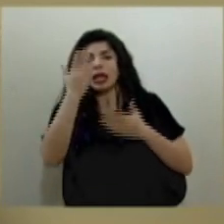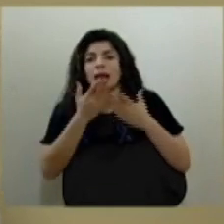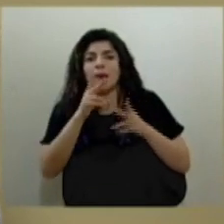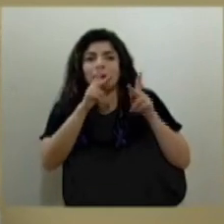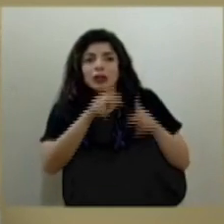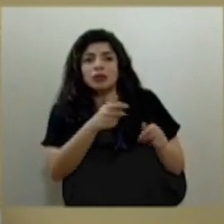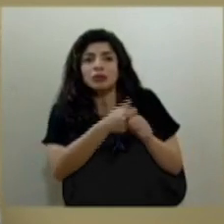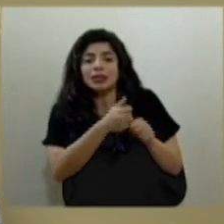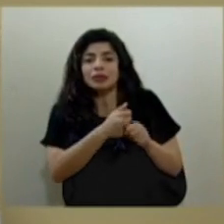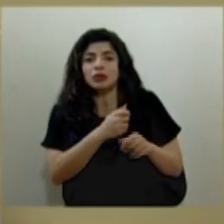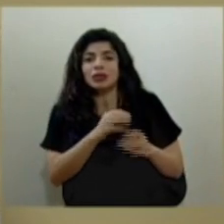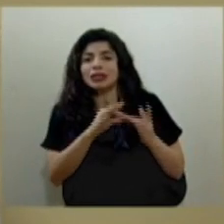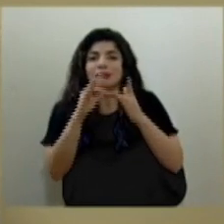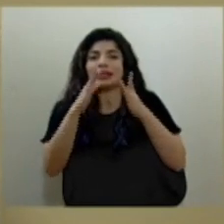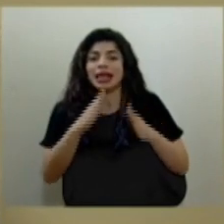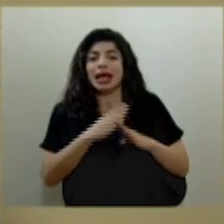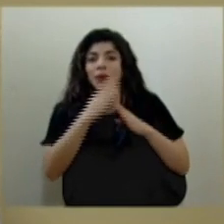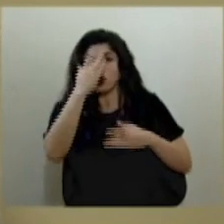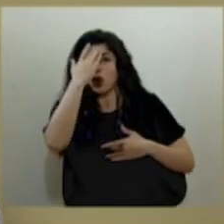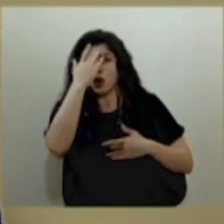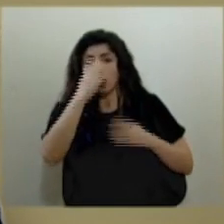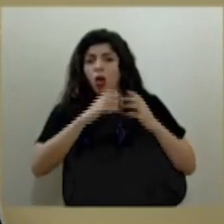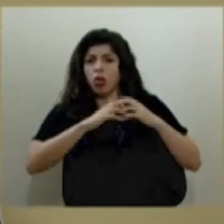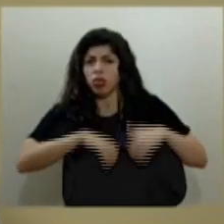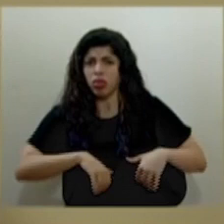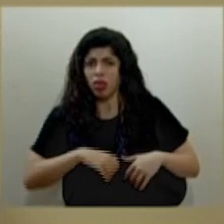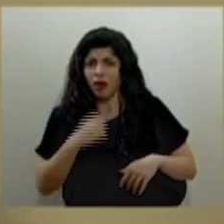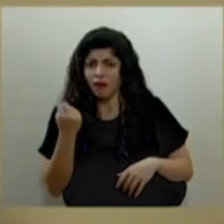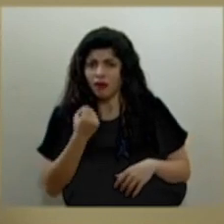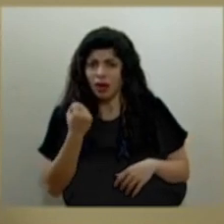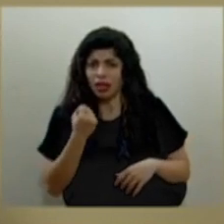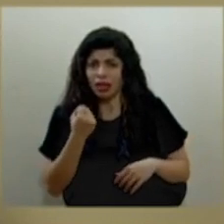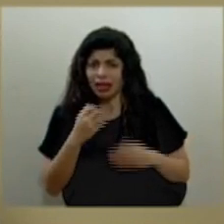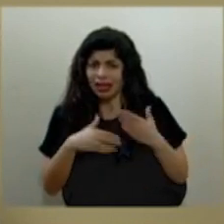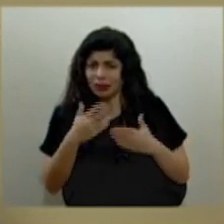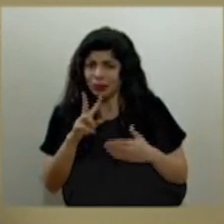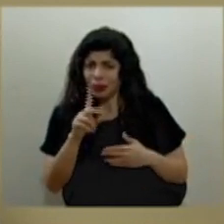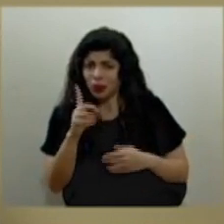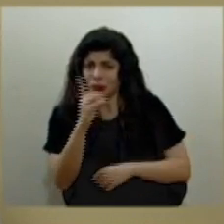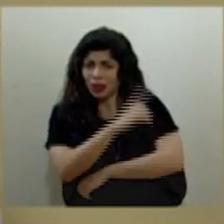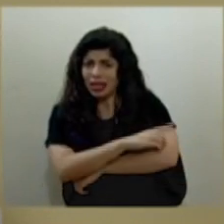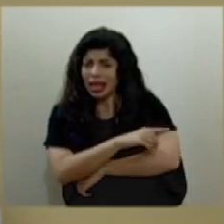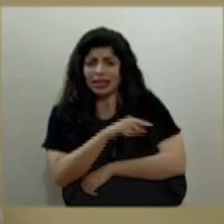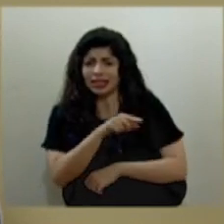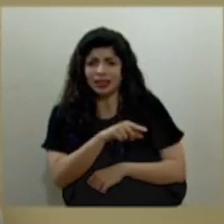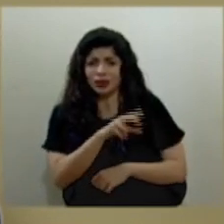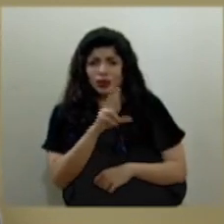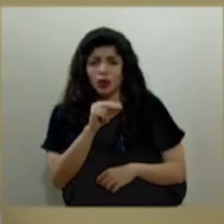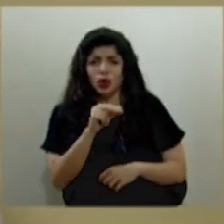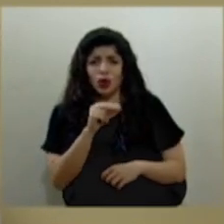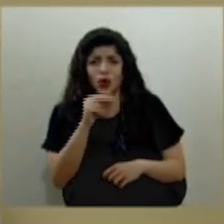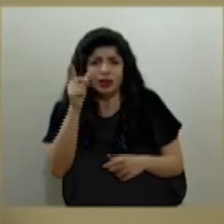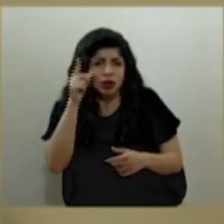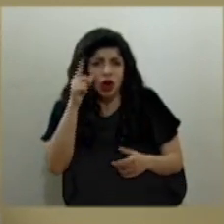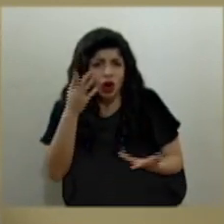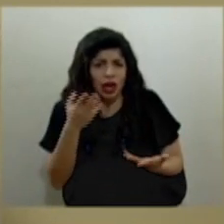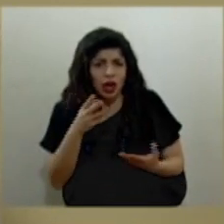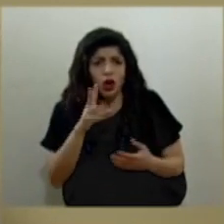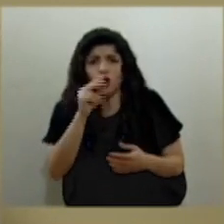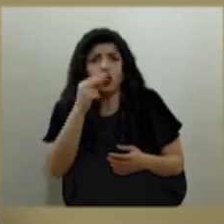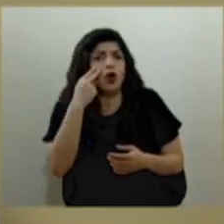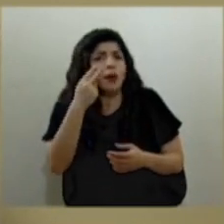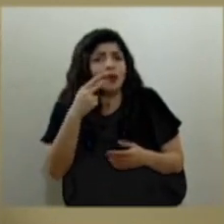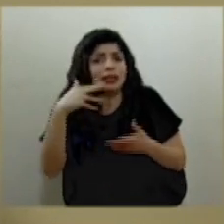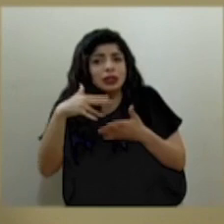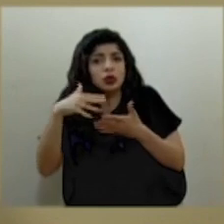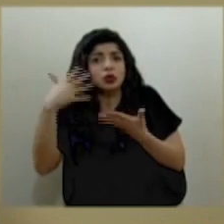inmunólogo que la respuesta inmunológica se va a caer abruptamente después de los 21 días. Eso no es lo lógico, ni es lo que se ha visto en